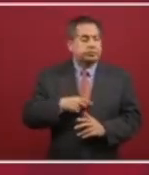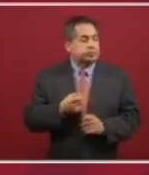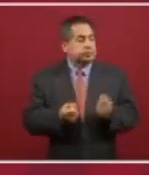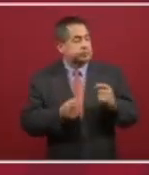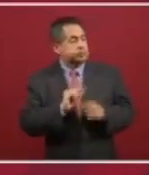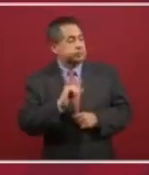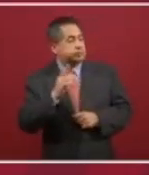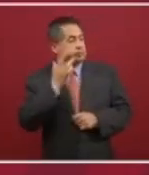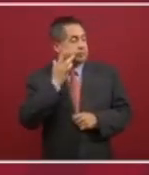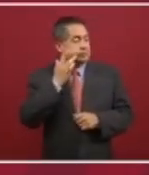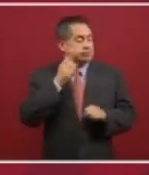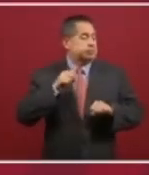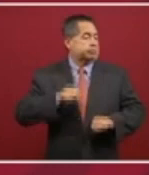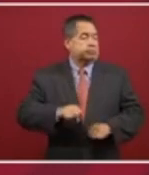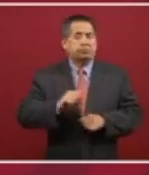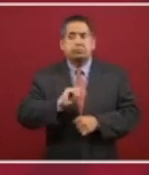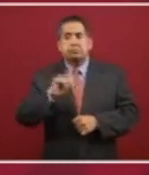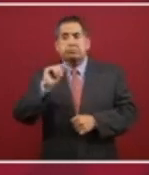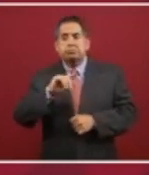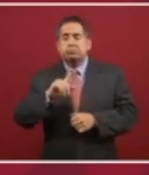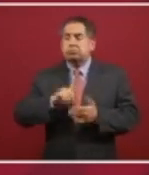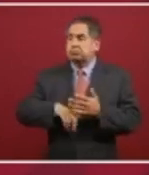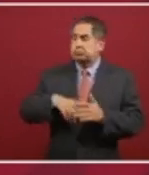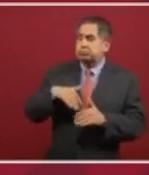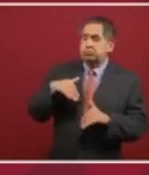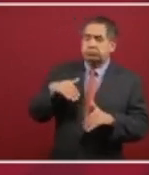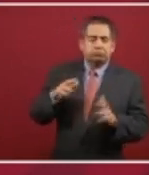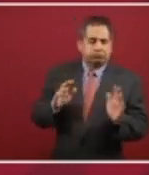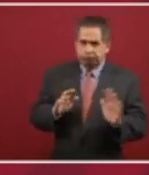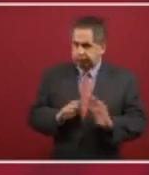privilegios en el gobierno,